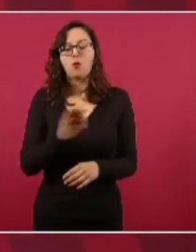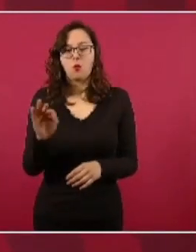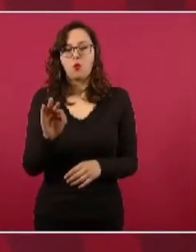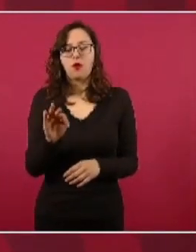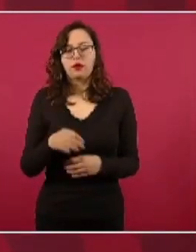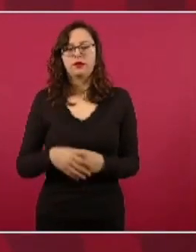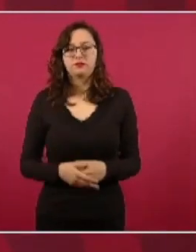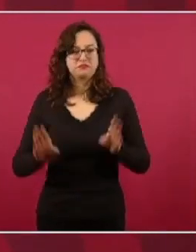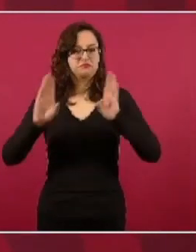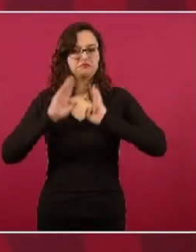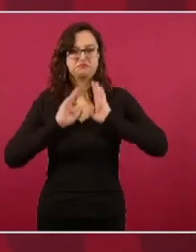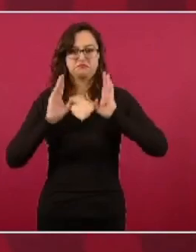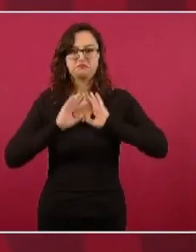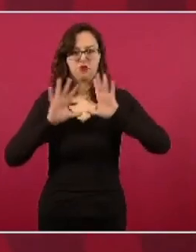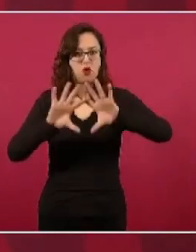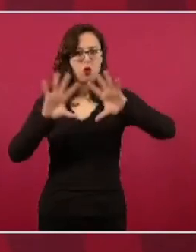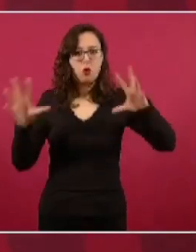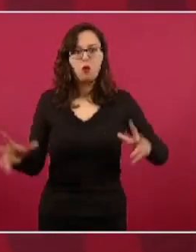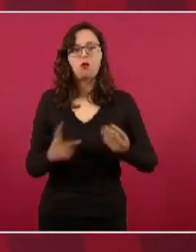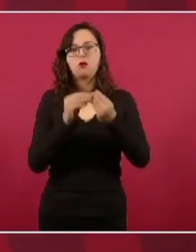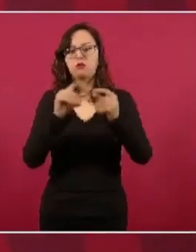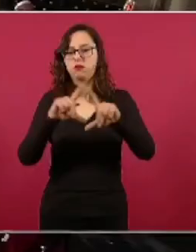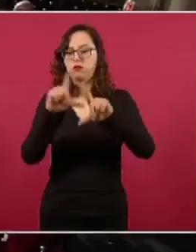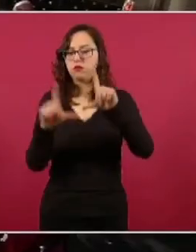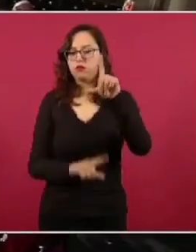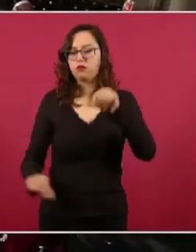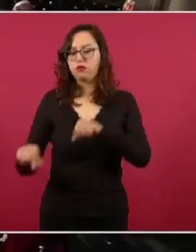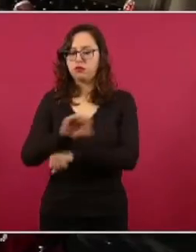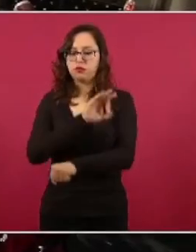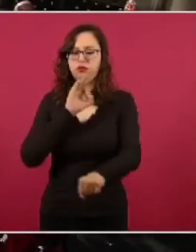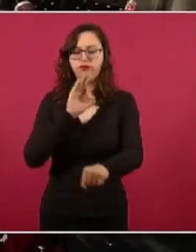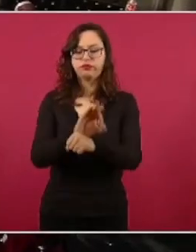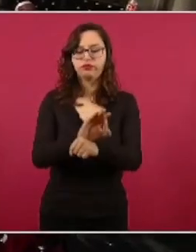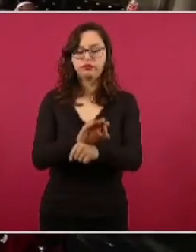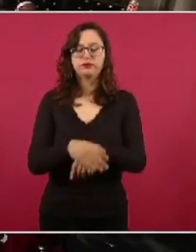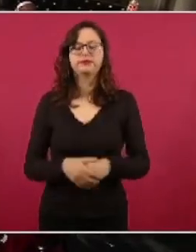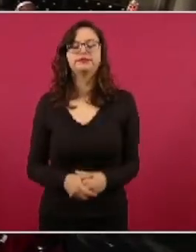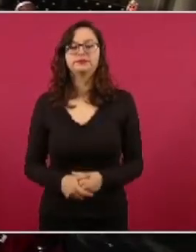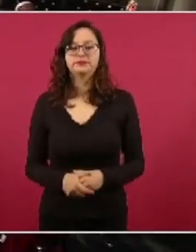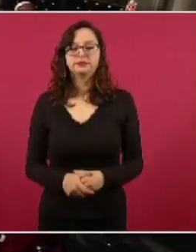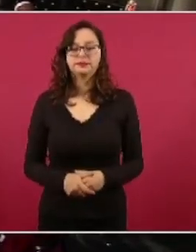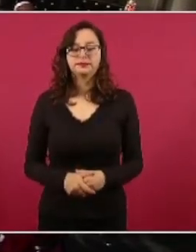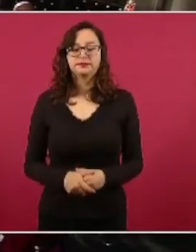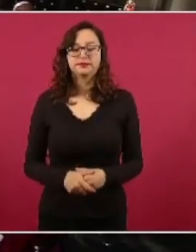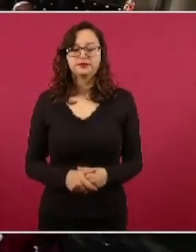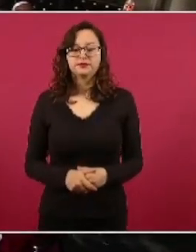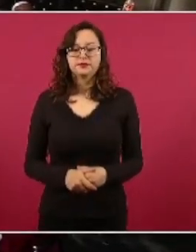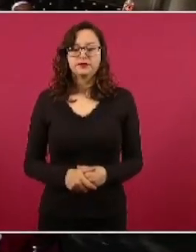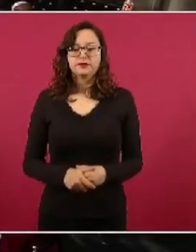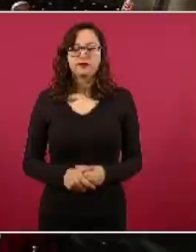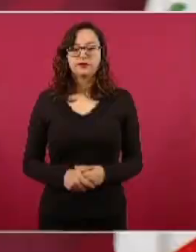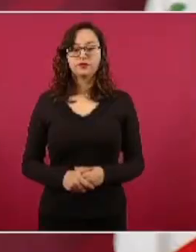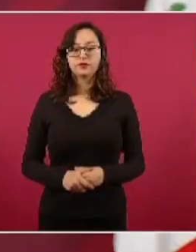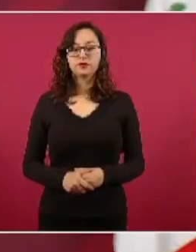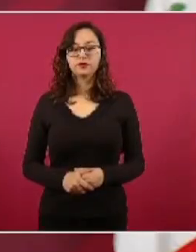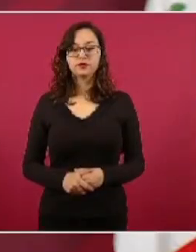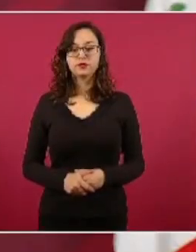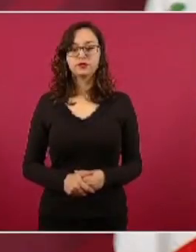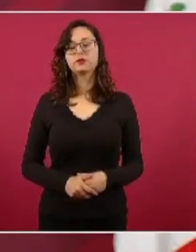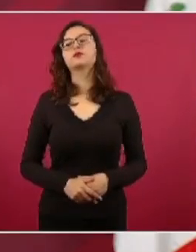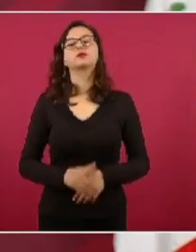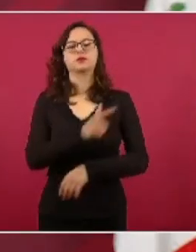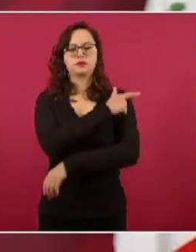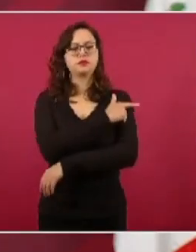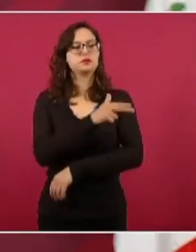mismo ejército y así la Guardia Nacional, porque está funcionando